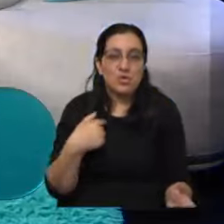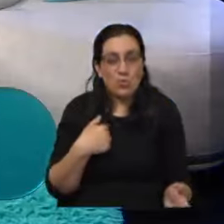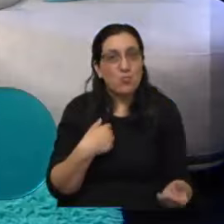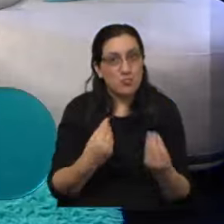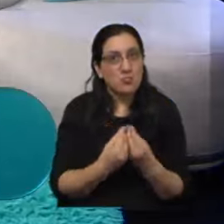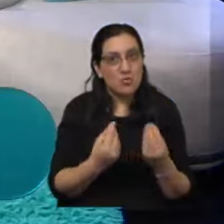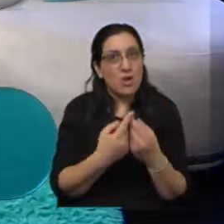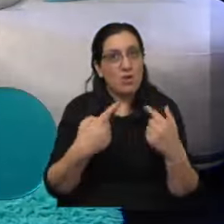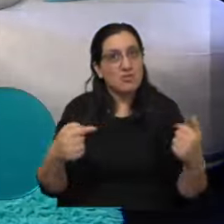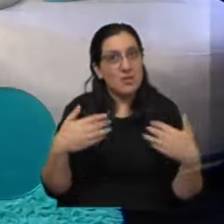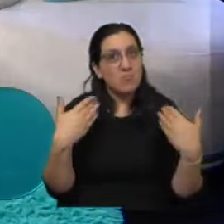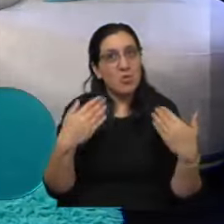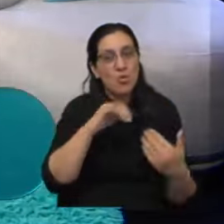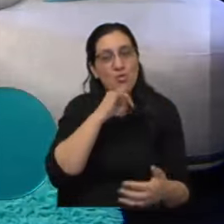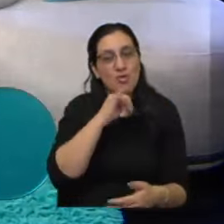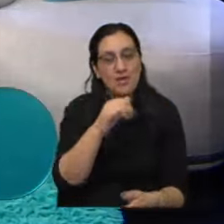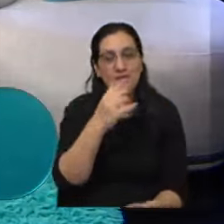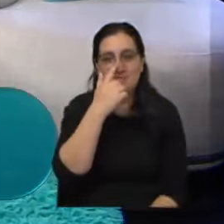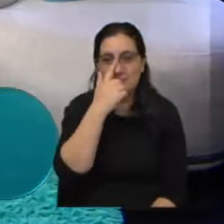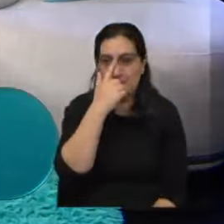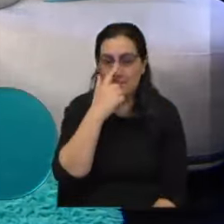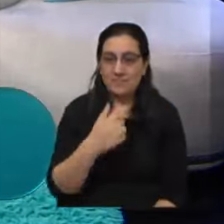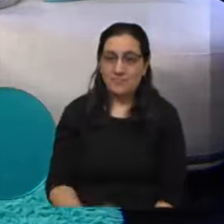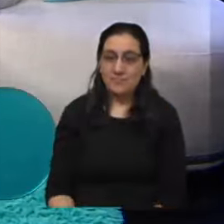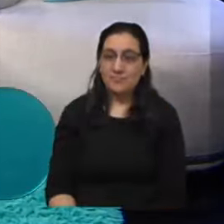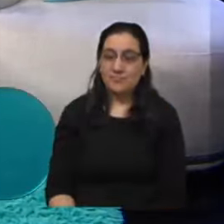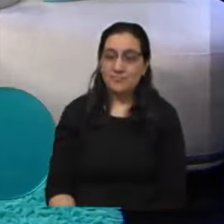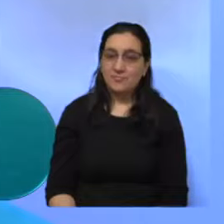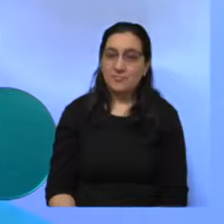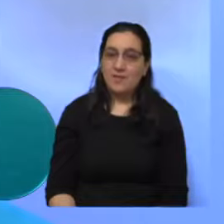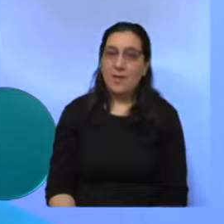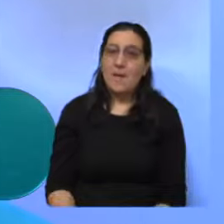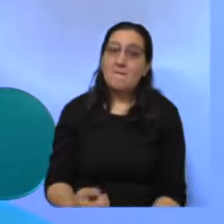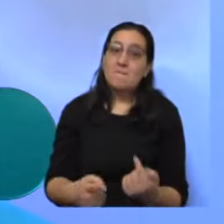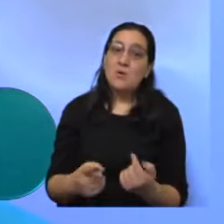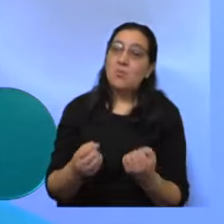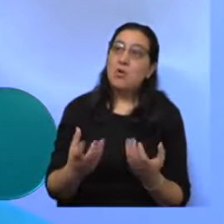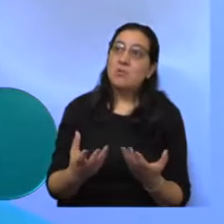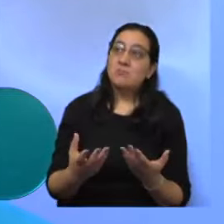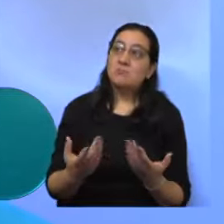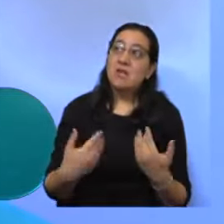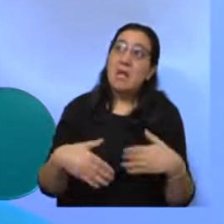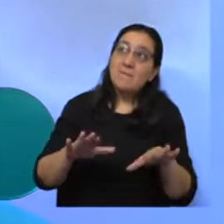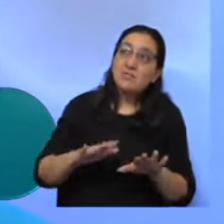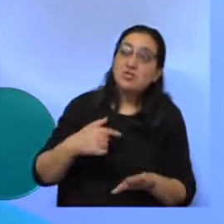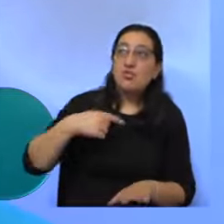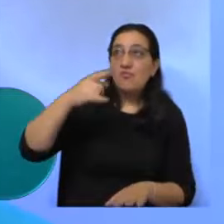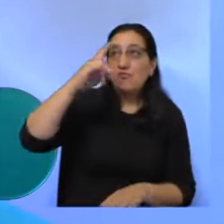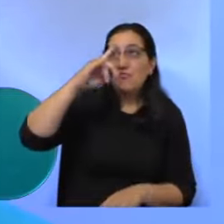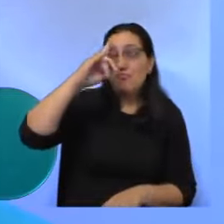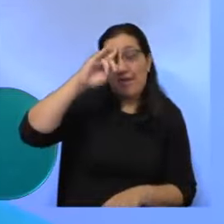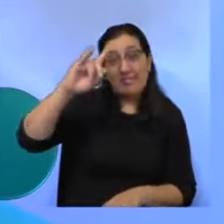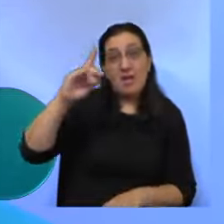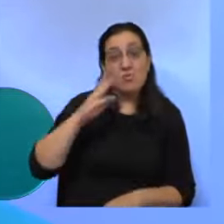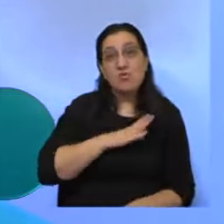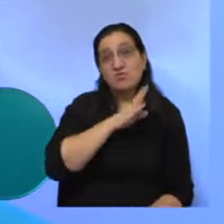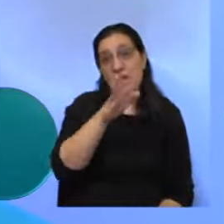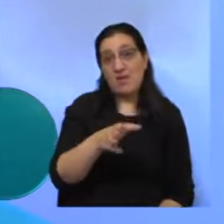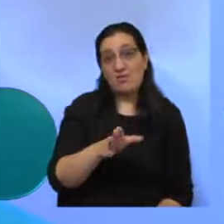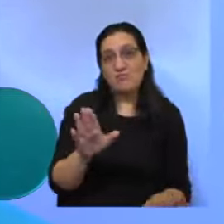para contar. O sea, que él me ve fatal, se ve en pila de aspectos. Pero bueno, o sea, capaz que soy fatal cuando salgo un poco.